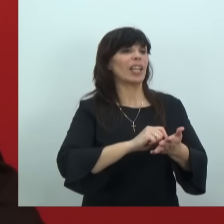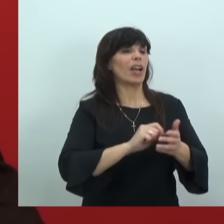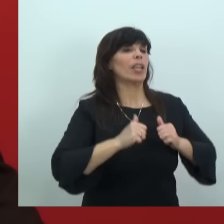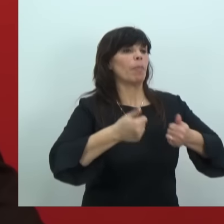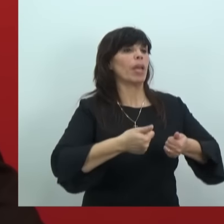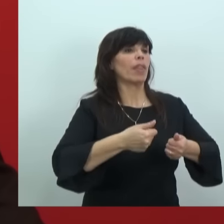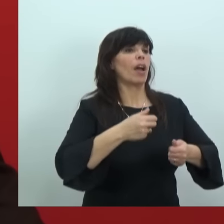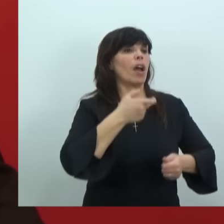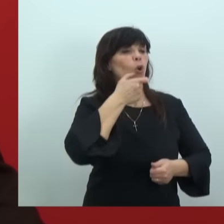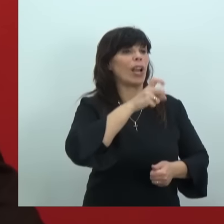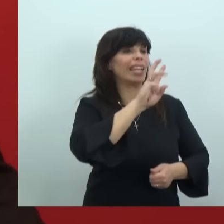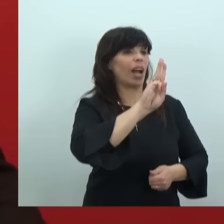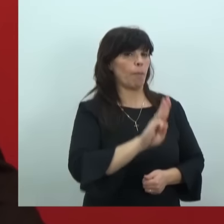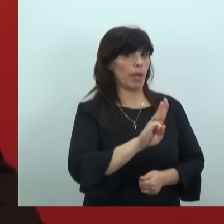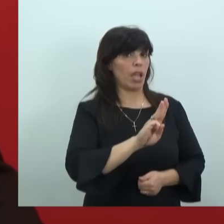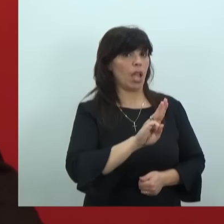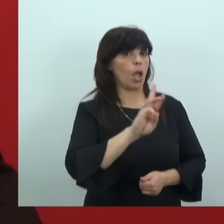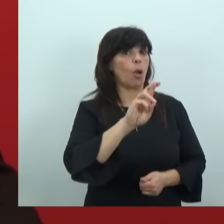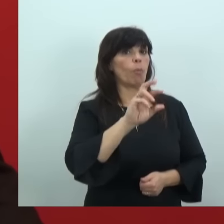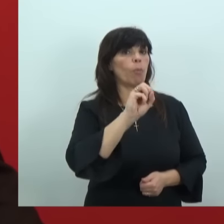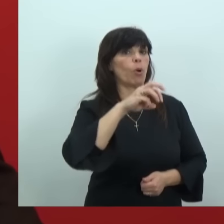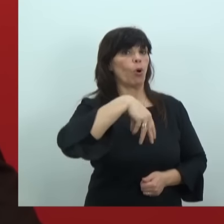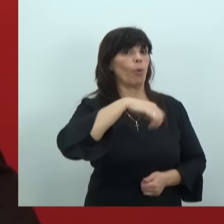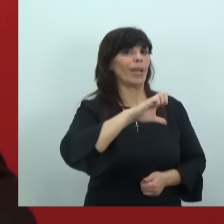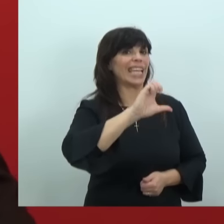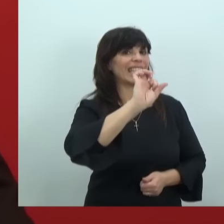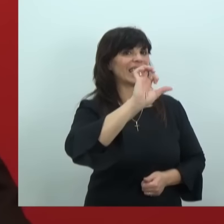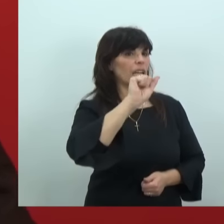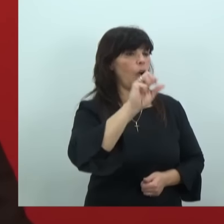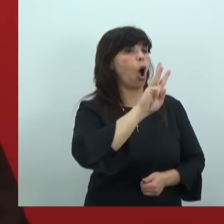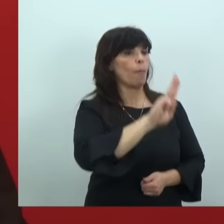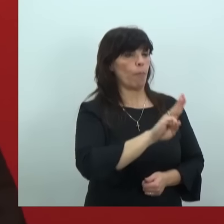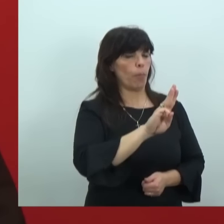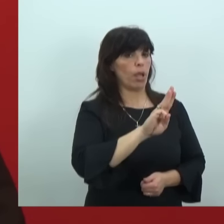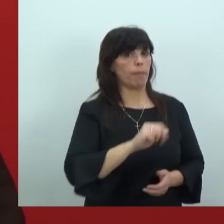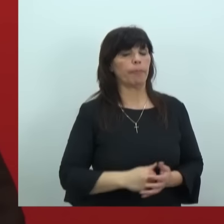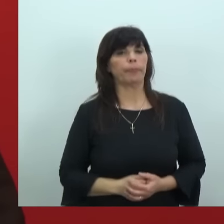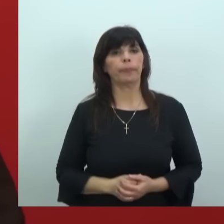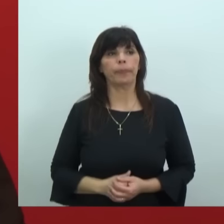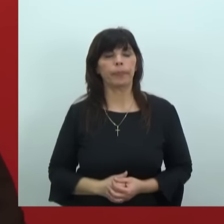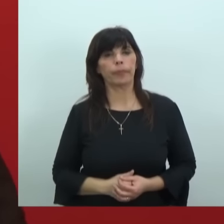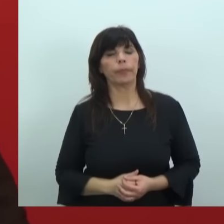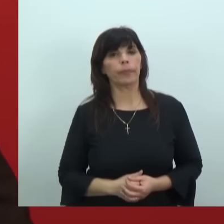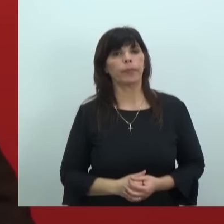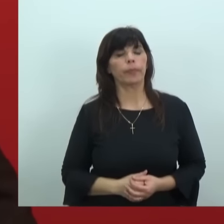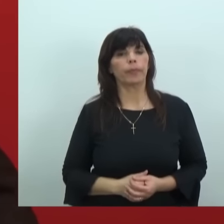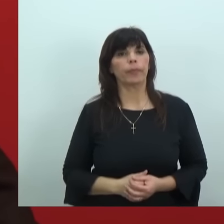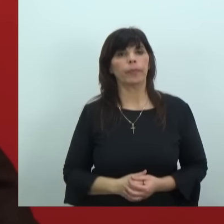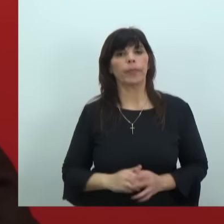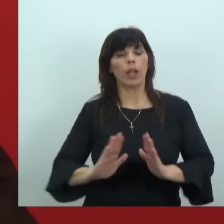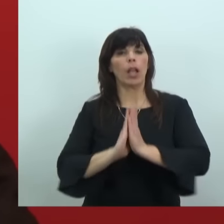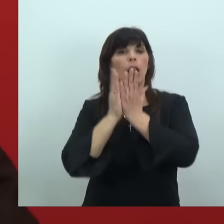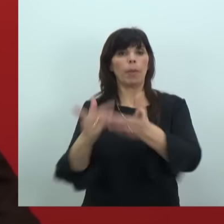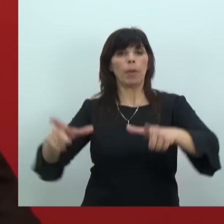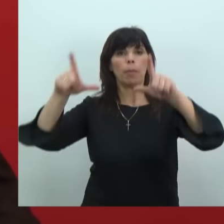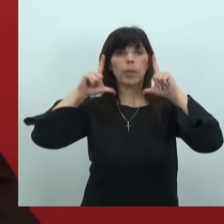Promesa. Ahora, tienes que saber que hay otro personaje en la Biblia que